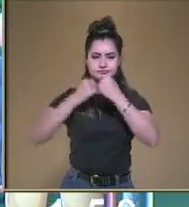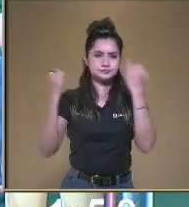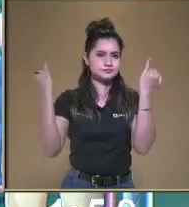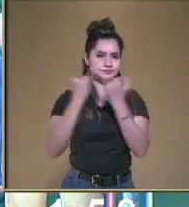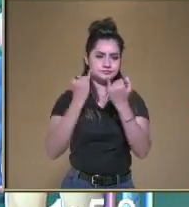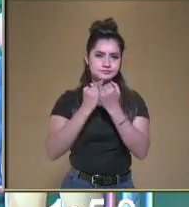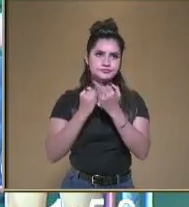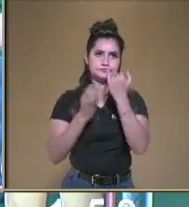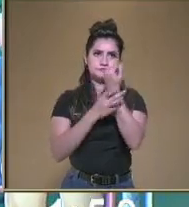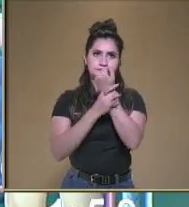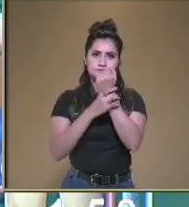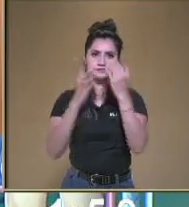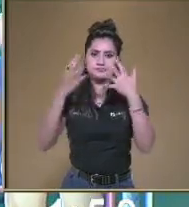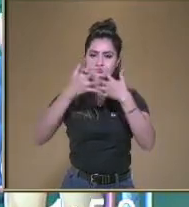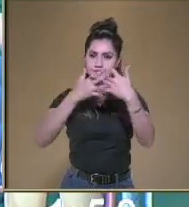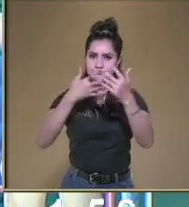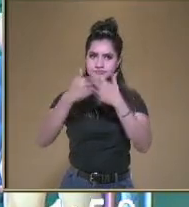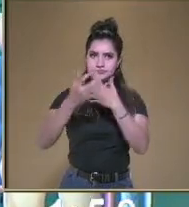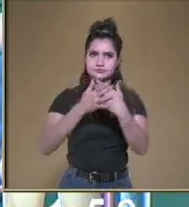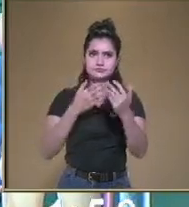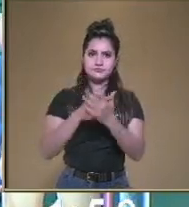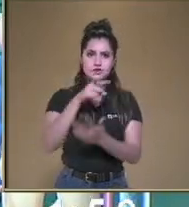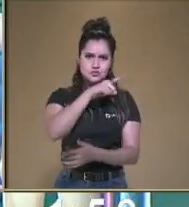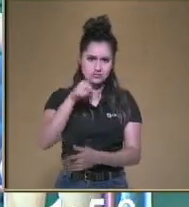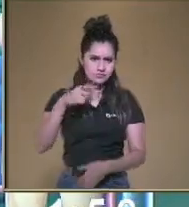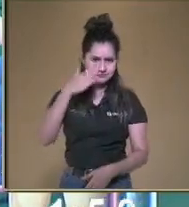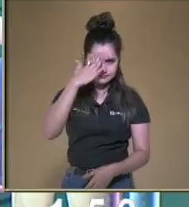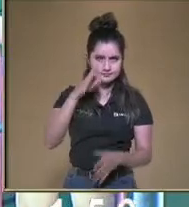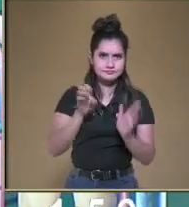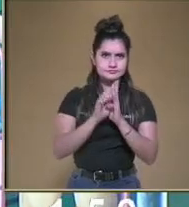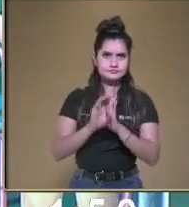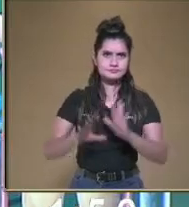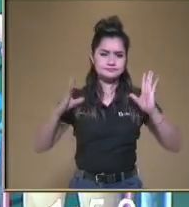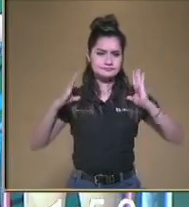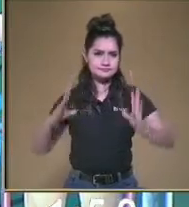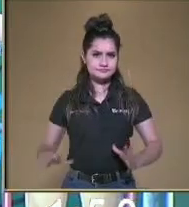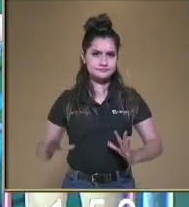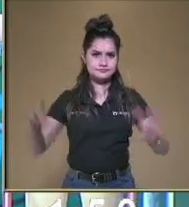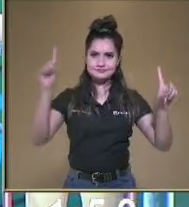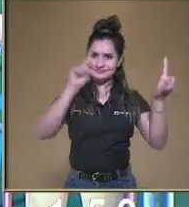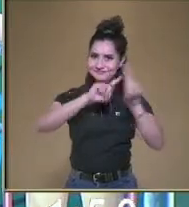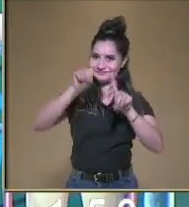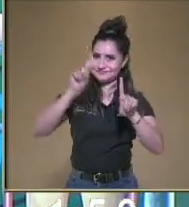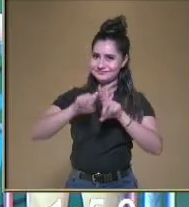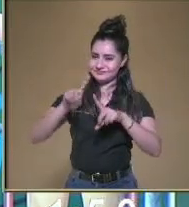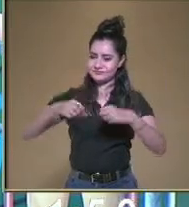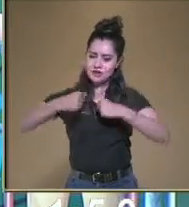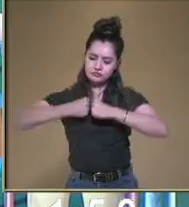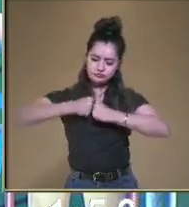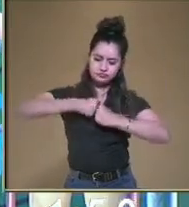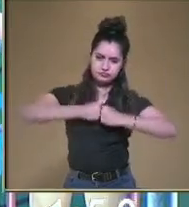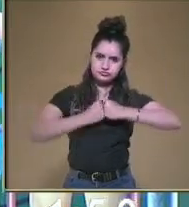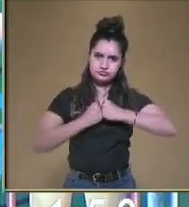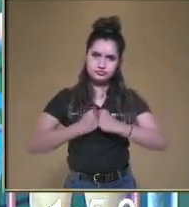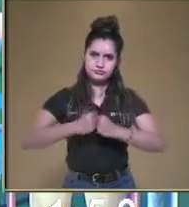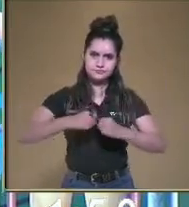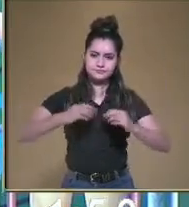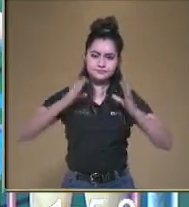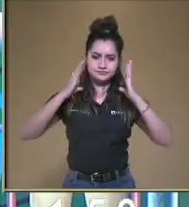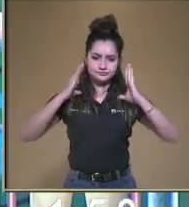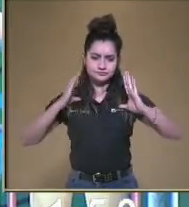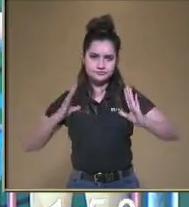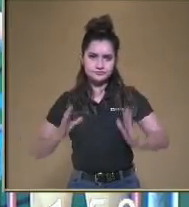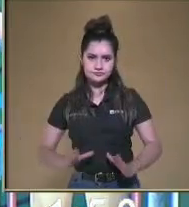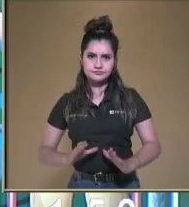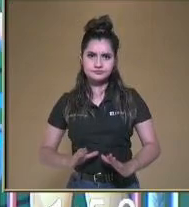muñecas, los dedos. ¿Ustedes sabían que el torso son muchas articulaciones pegadas? Porque nuestra columna está hecha